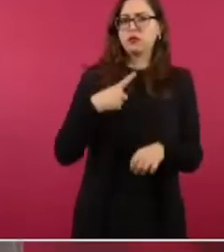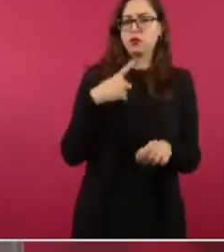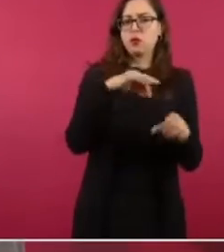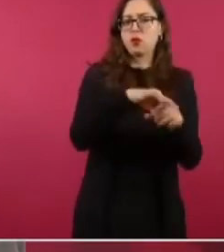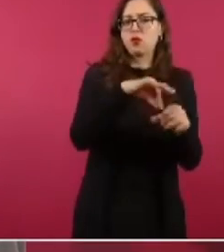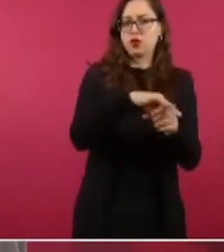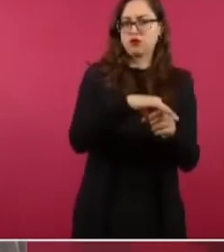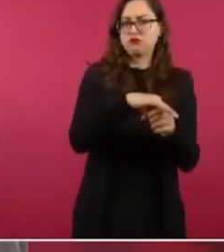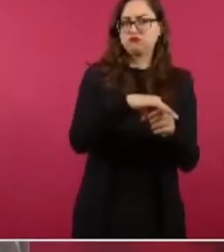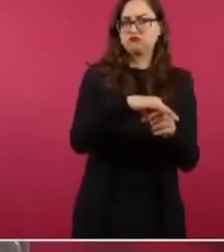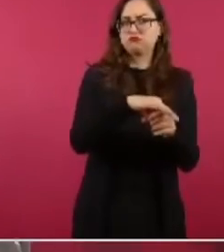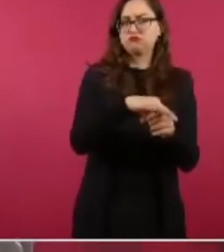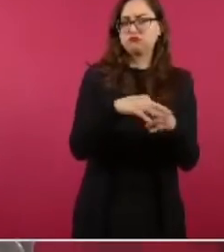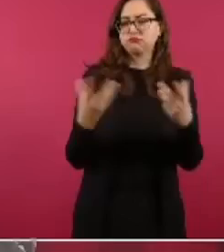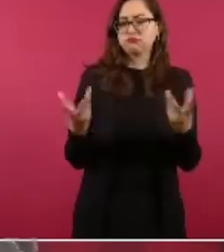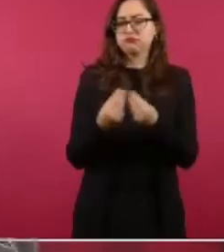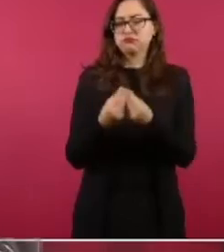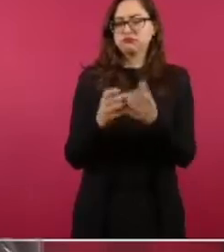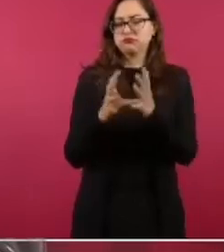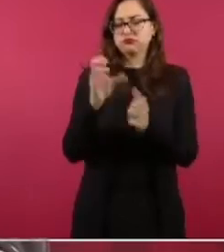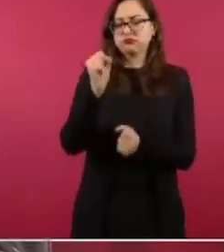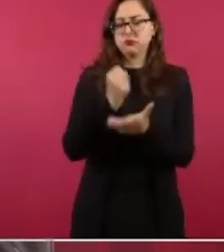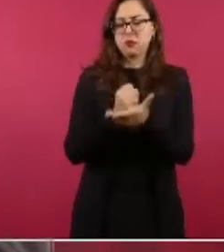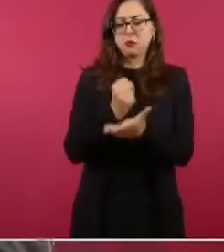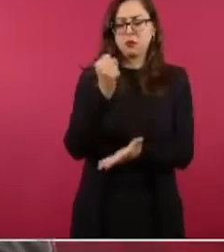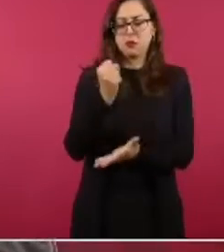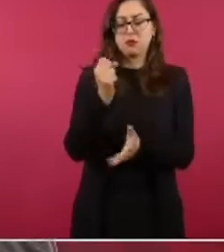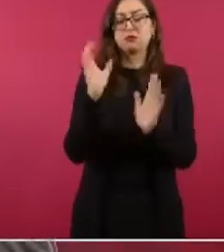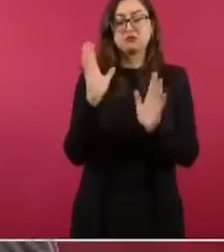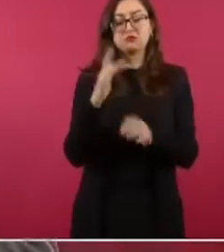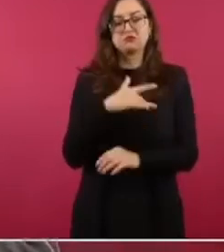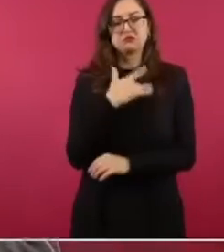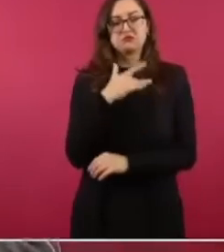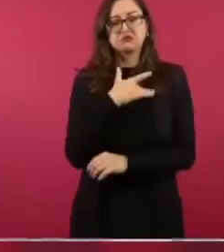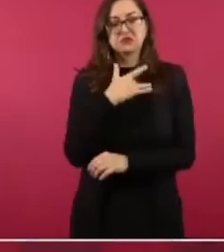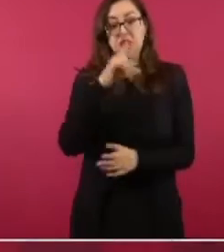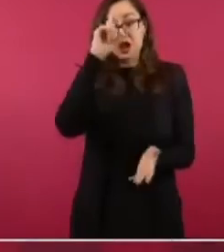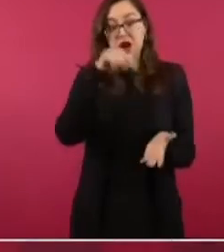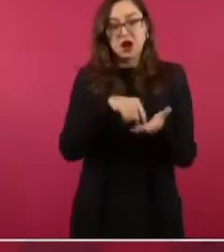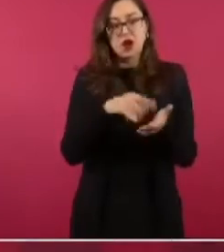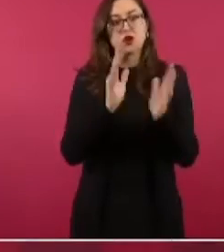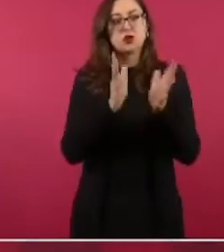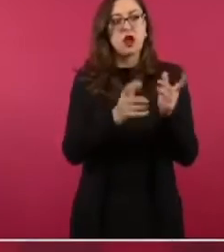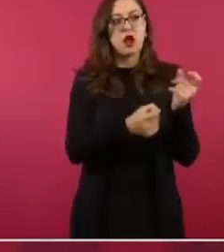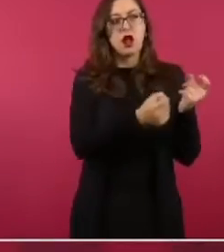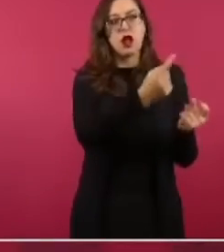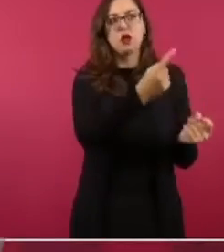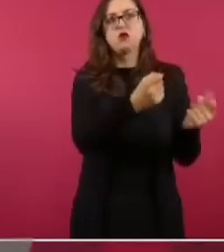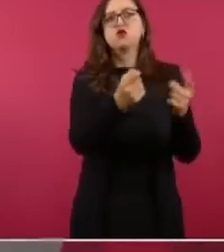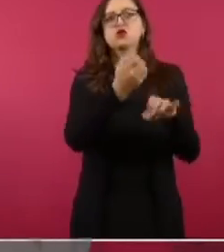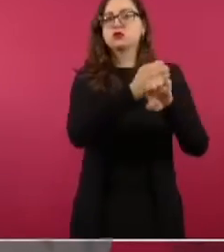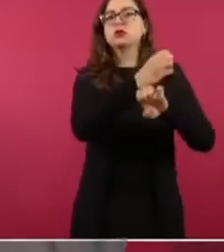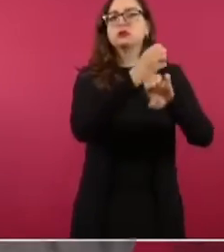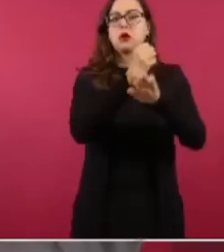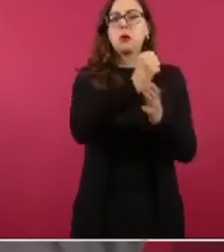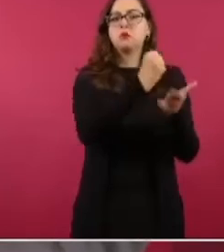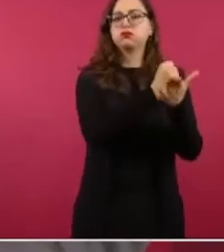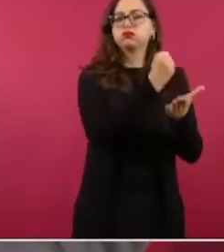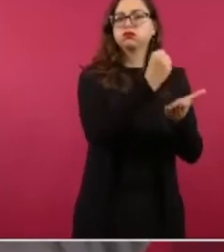Y tengo entendido que ya se está aprobando, de modo